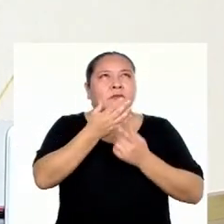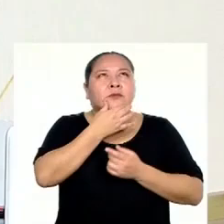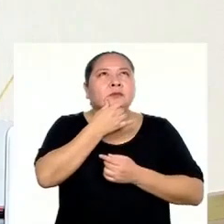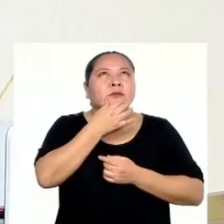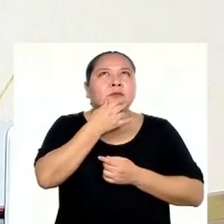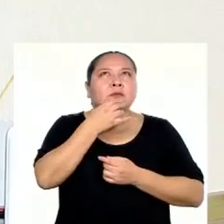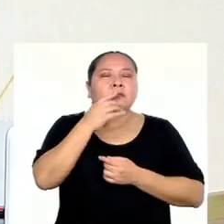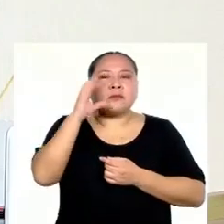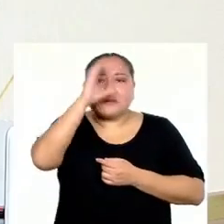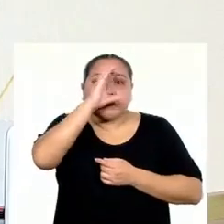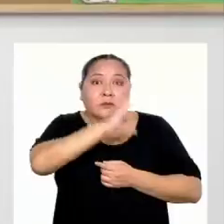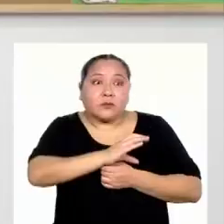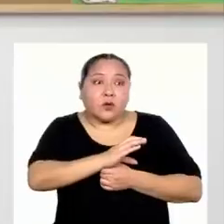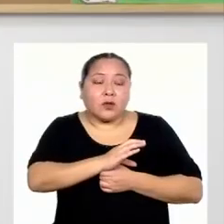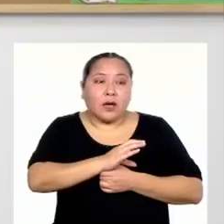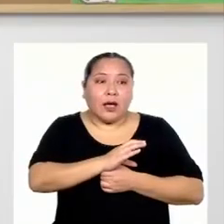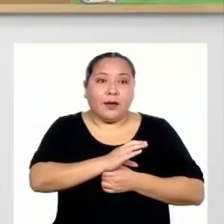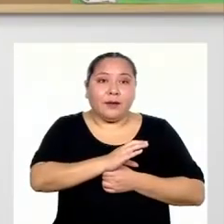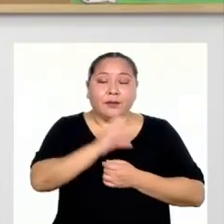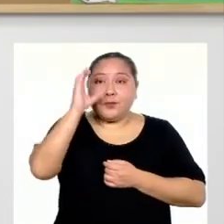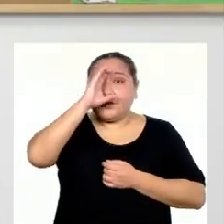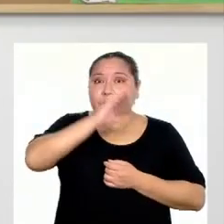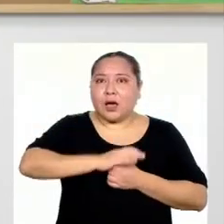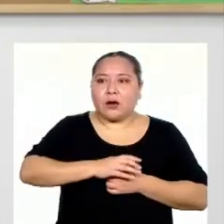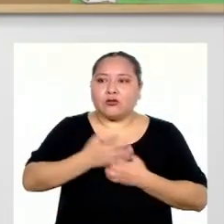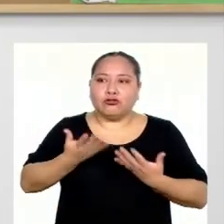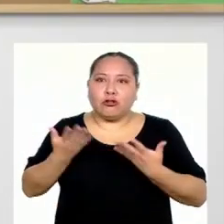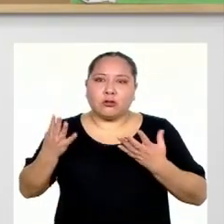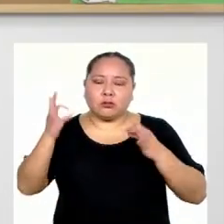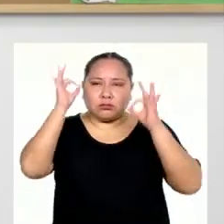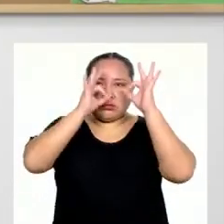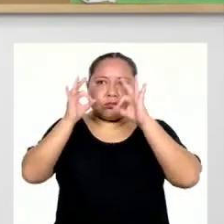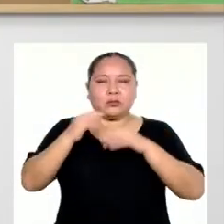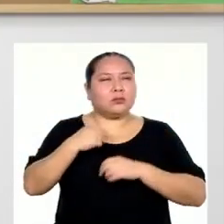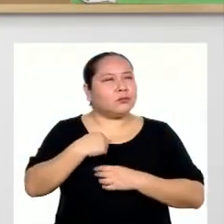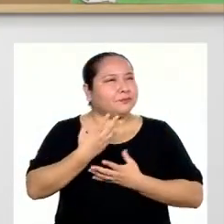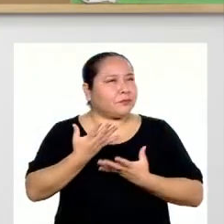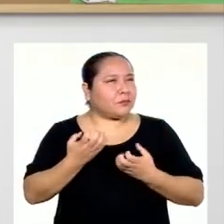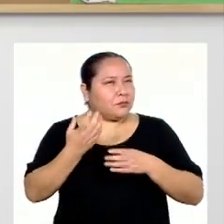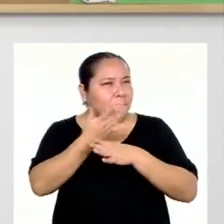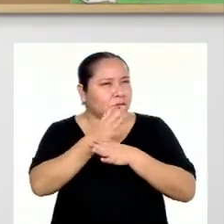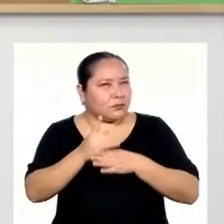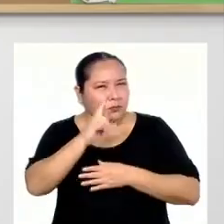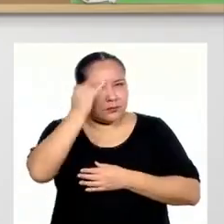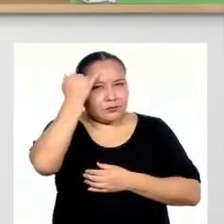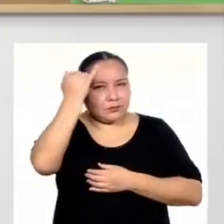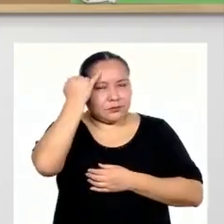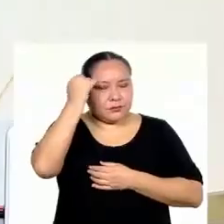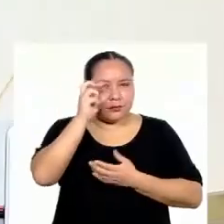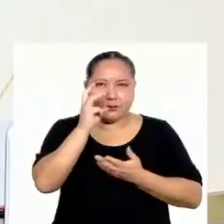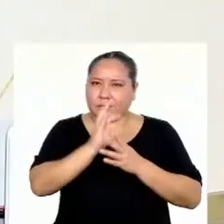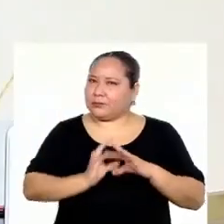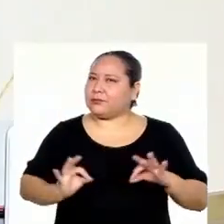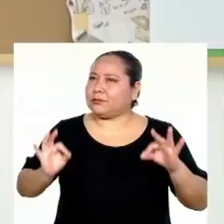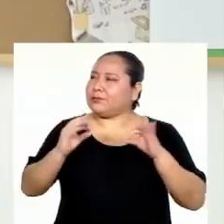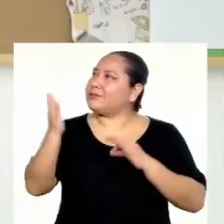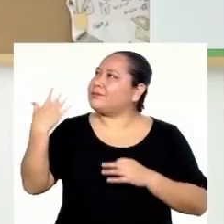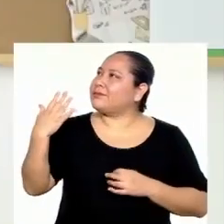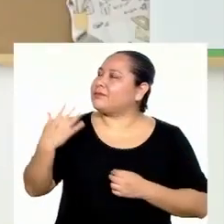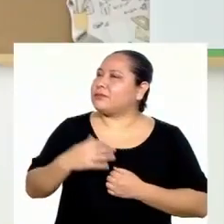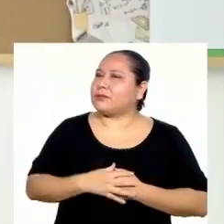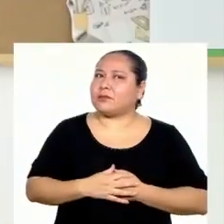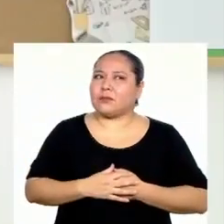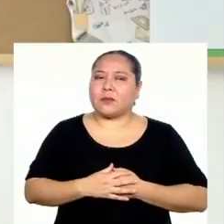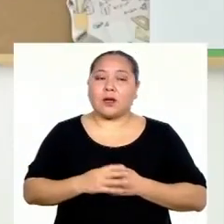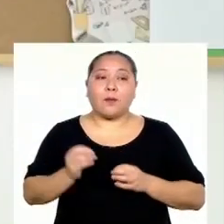ser buscar distracciones. ¿Ya lo tienes? Yo quisiera compartir una idea que me pareció muy importante. Cuéntenos.